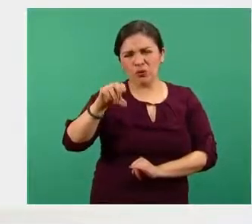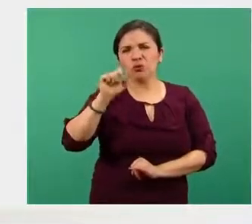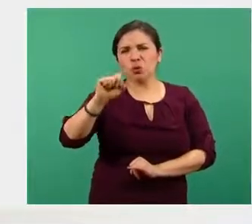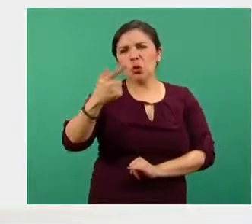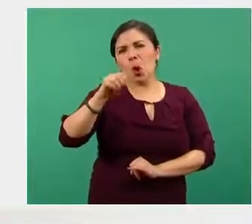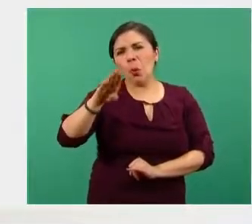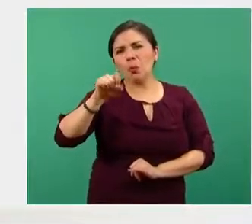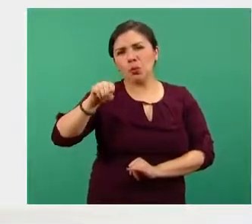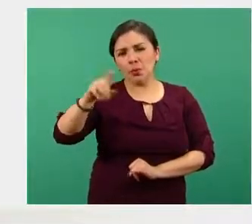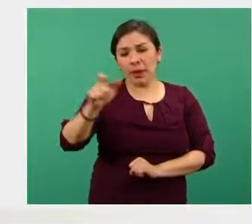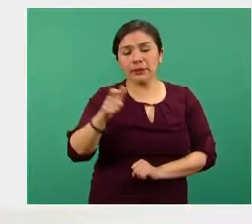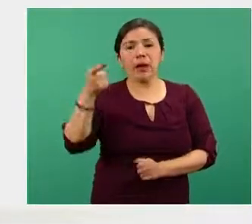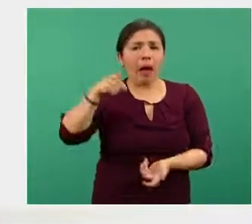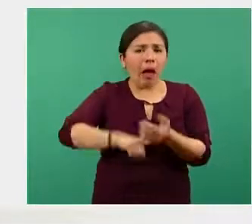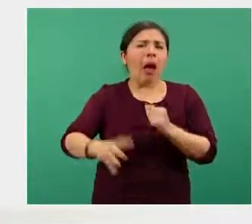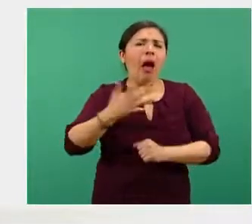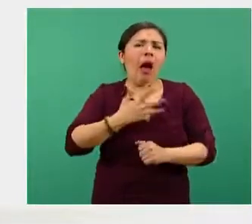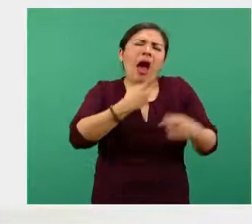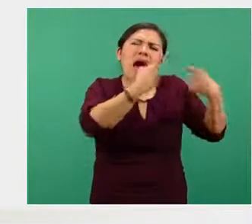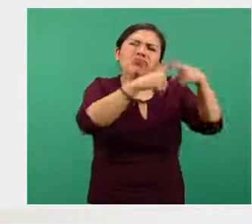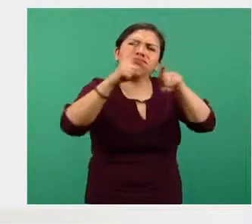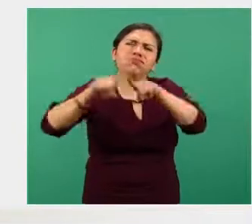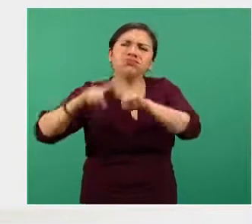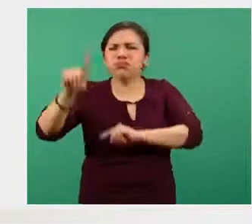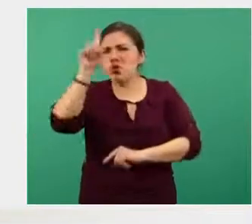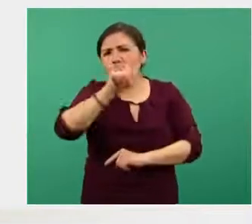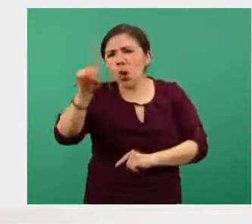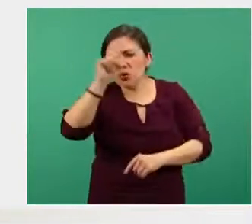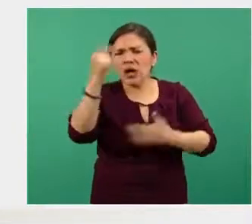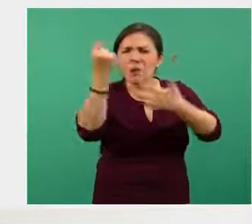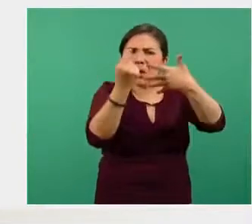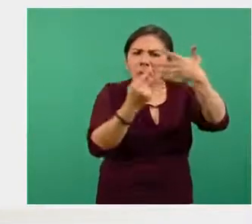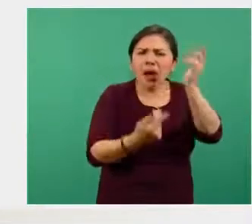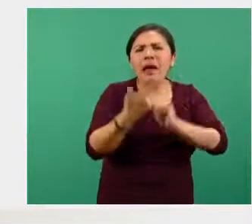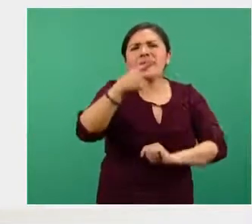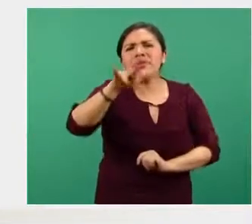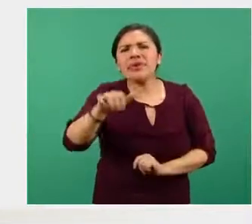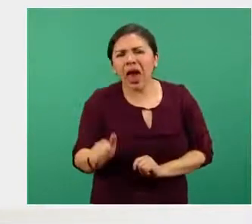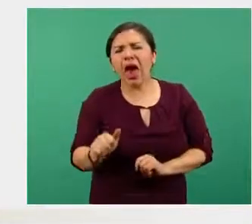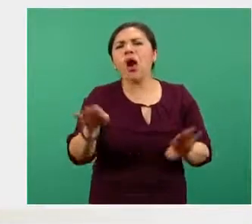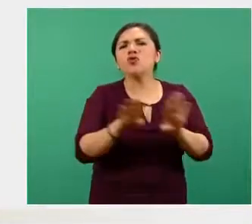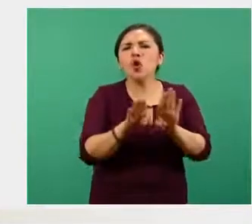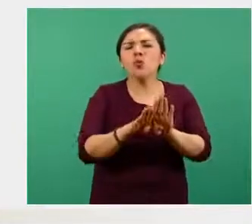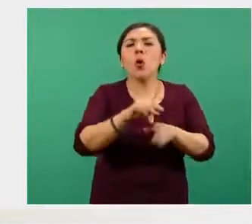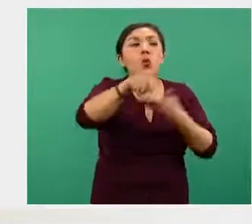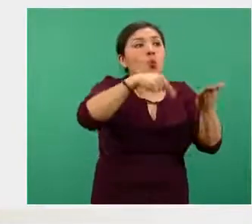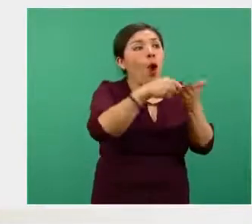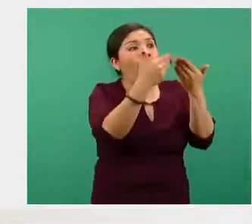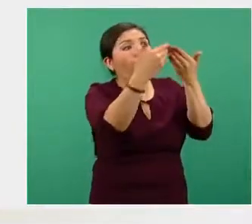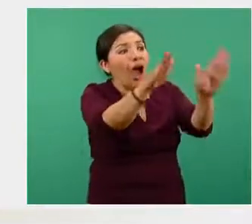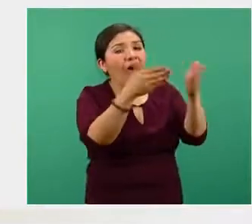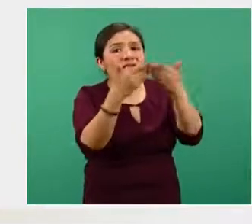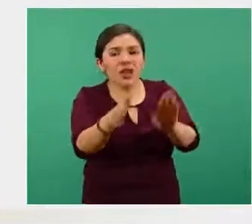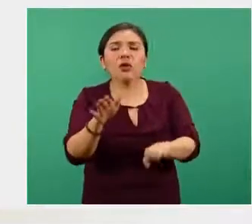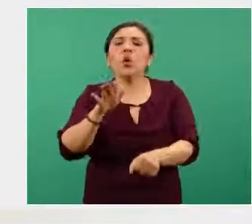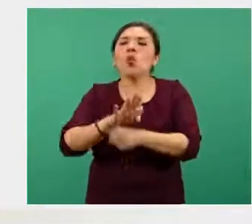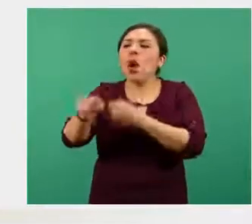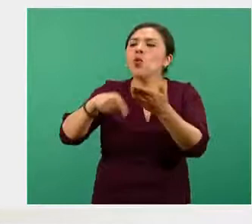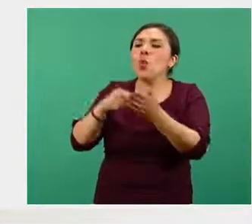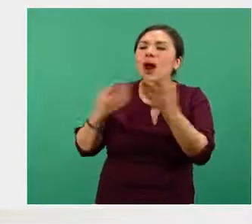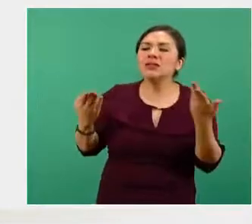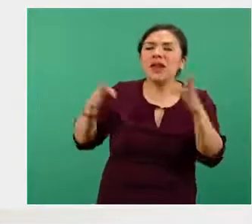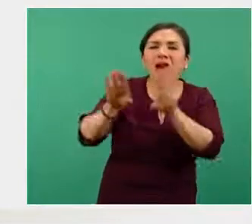coronavirus.gov.mx. Ahí encontramos toda una serie de lineamientos, manuales, guías para espacios abiertos, espacios